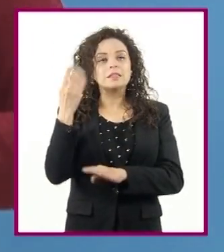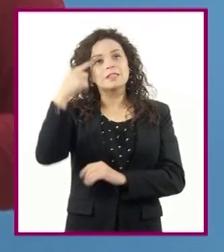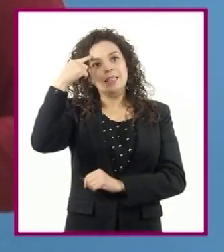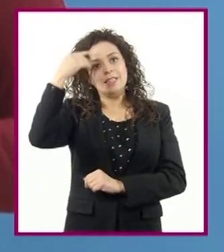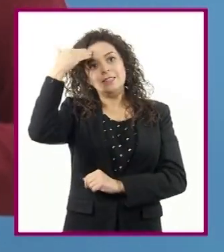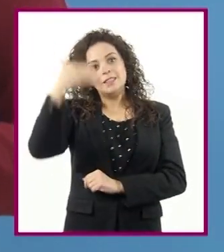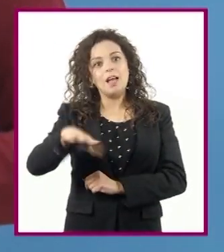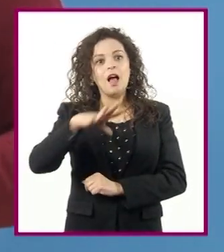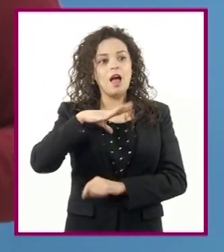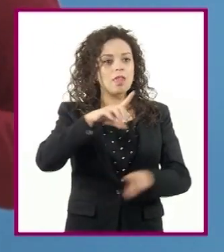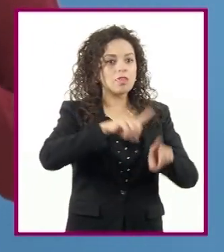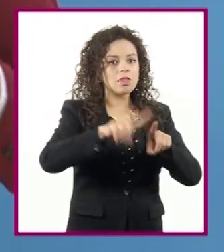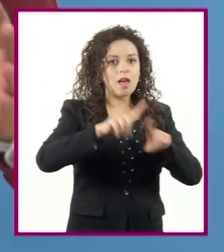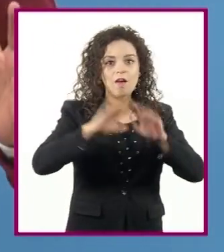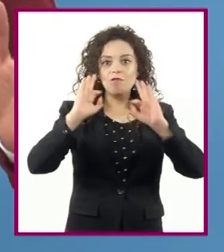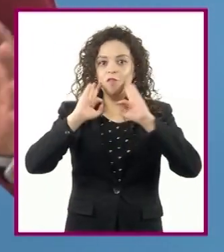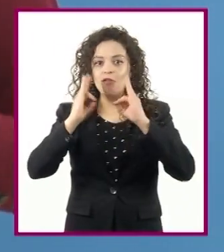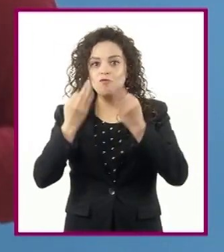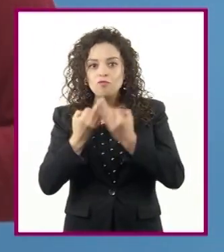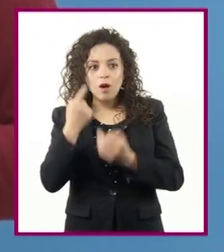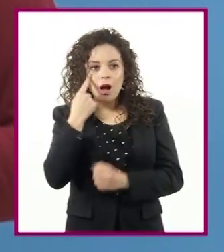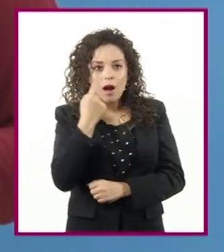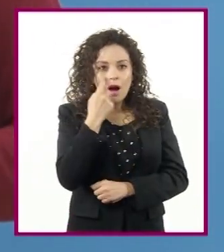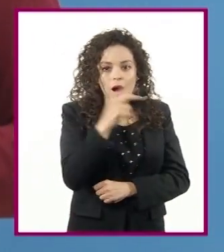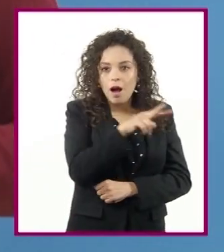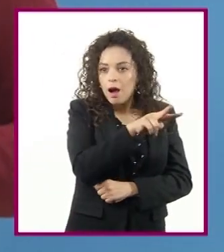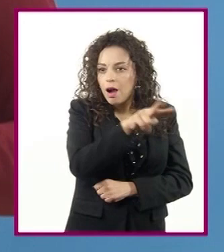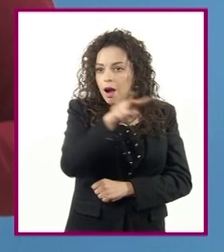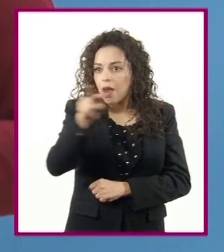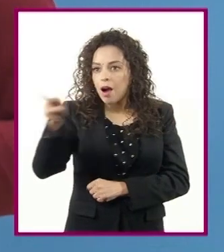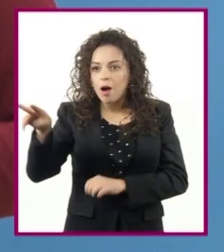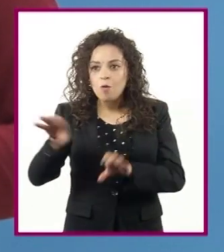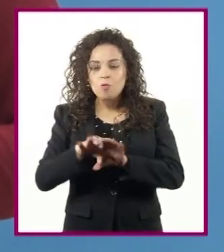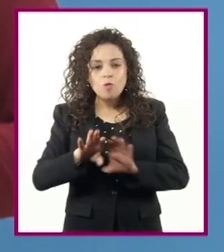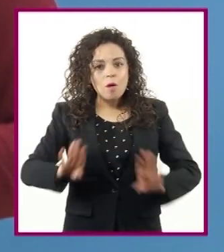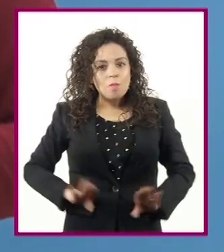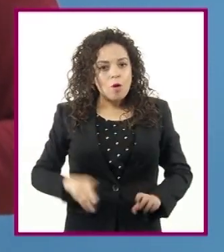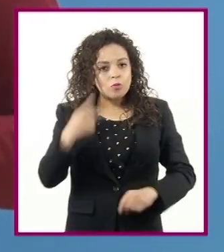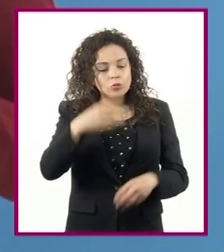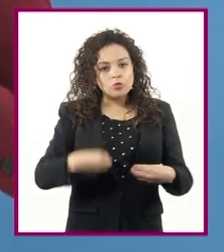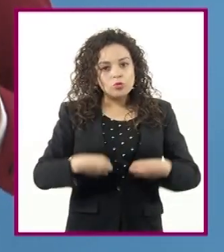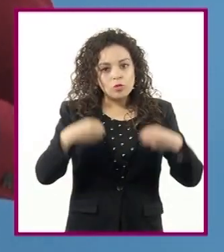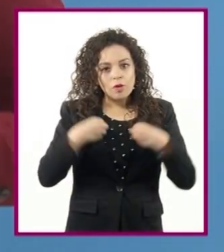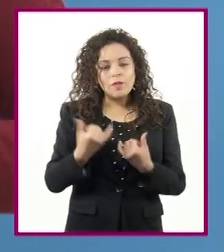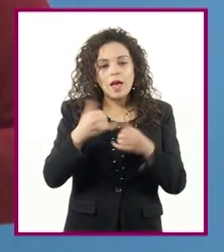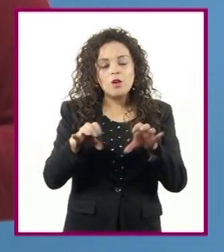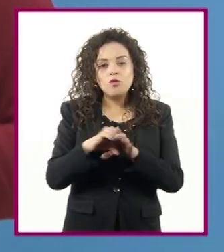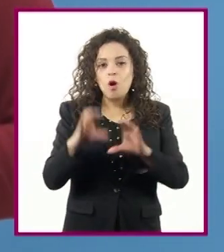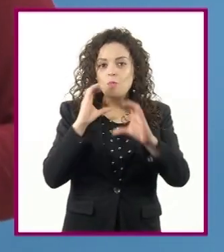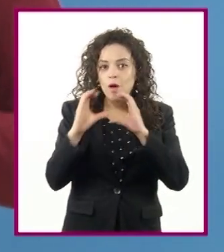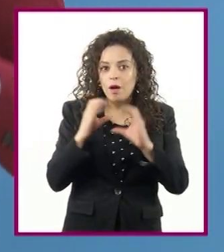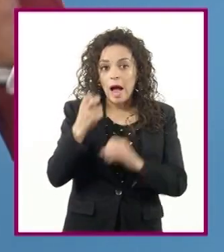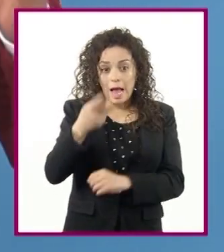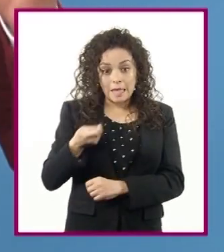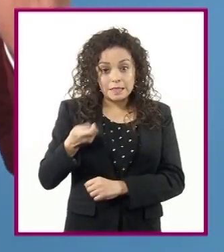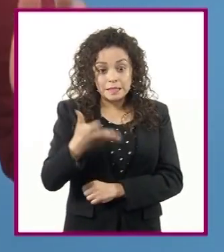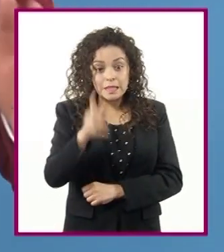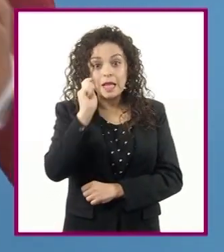gran variedad de formas de ver y entender la vida, así como de comunicarse. A esto se le conoce